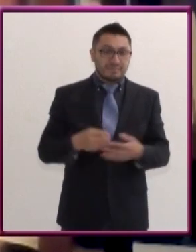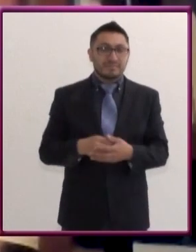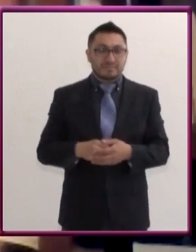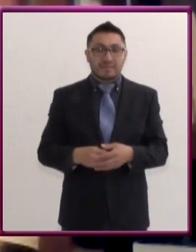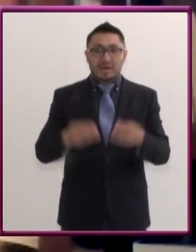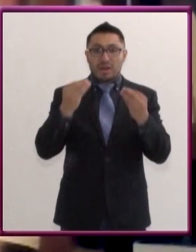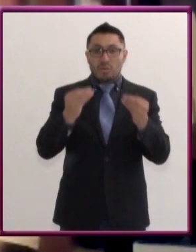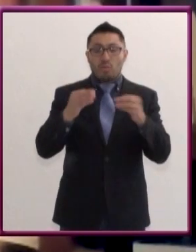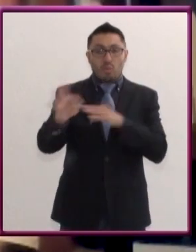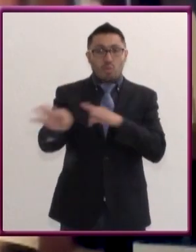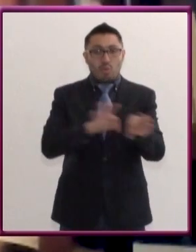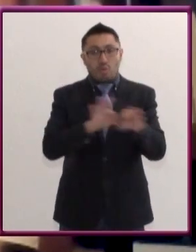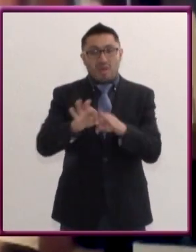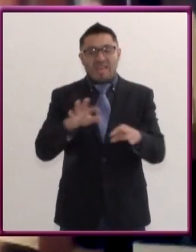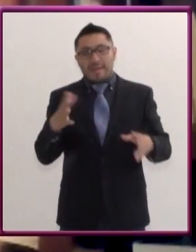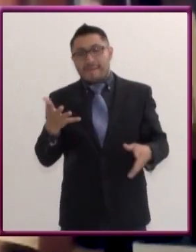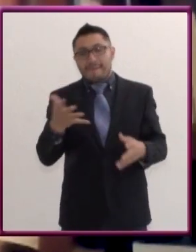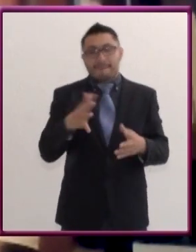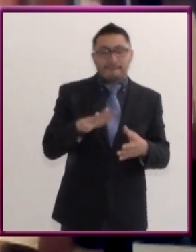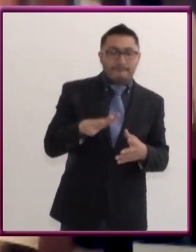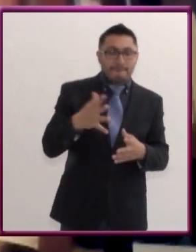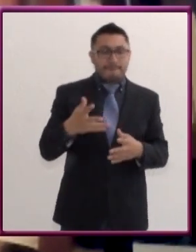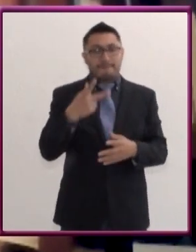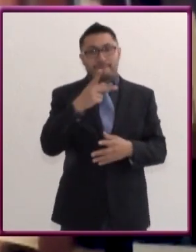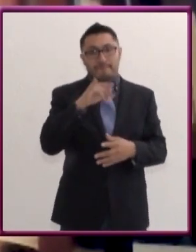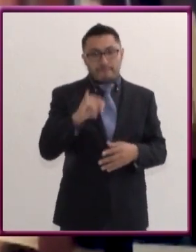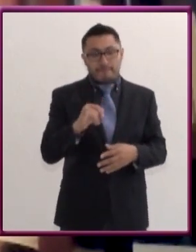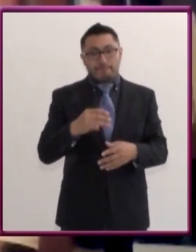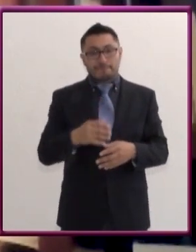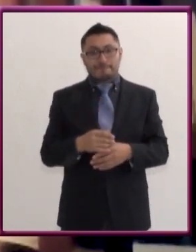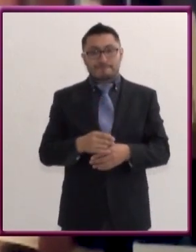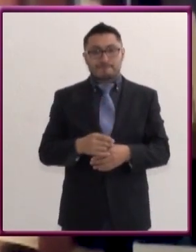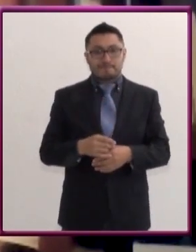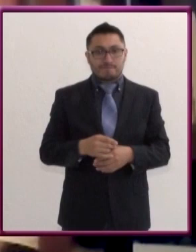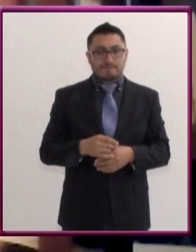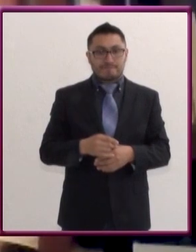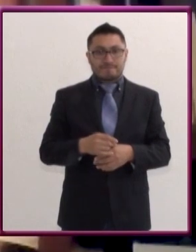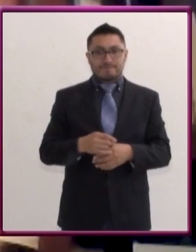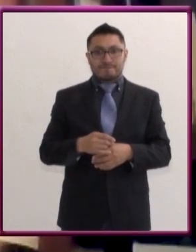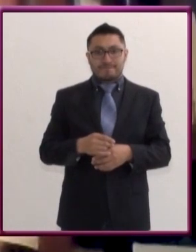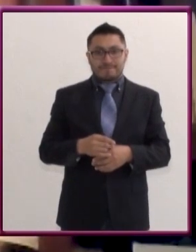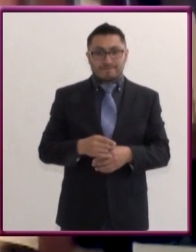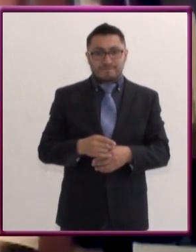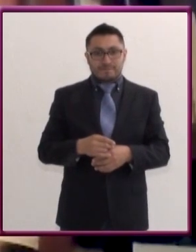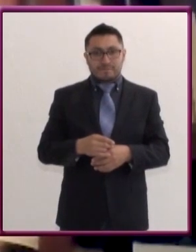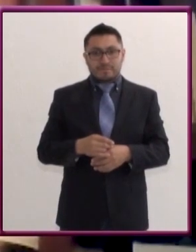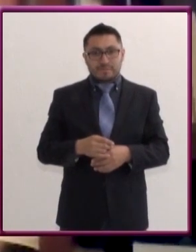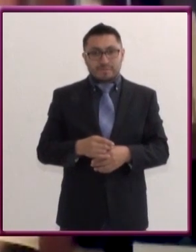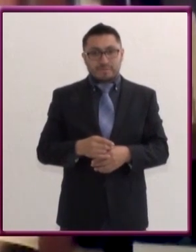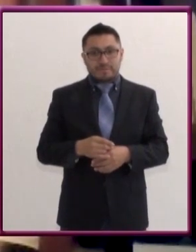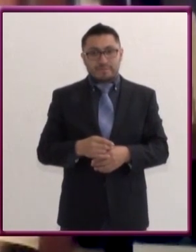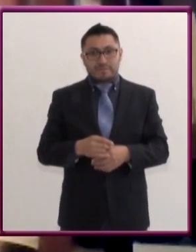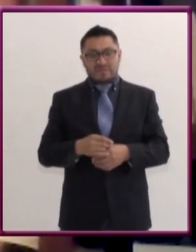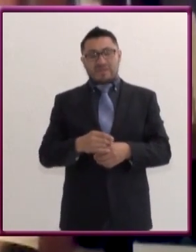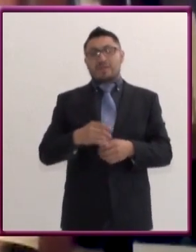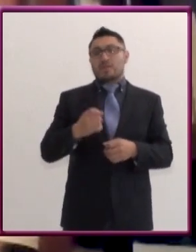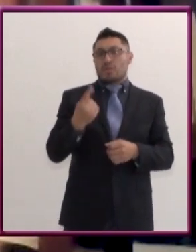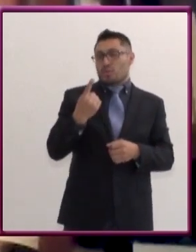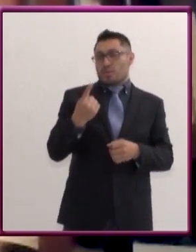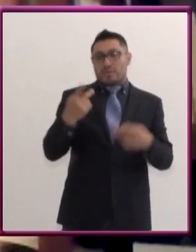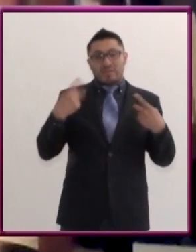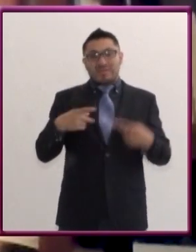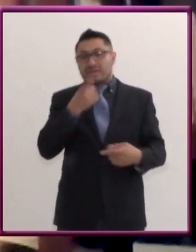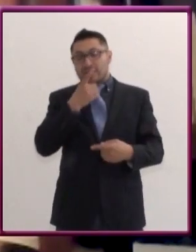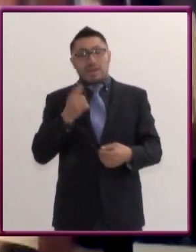habido muchos trabajos alrededor de él. En alguna época, por ejemplo, publicaban, ya calculé